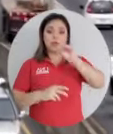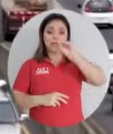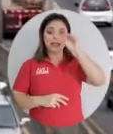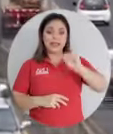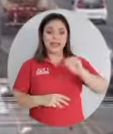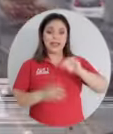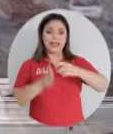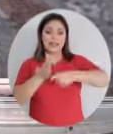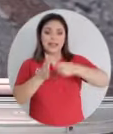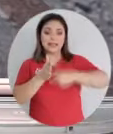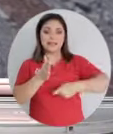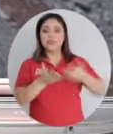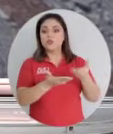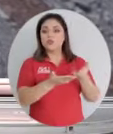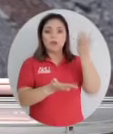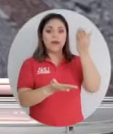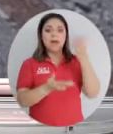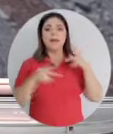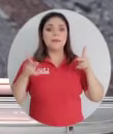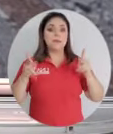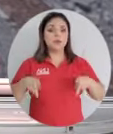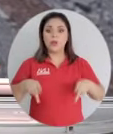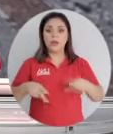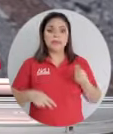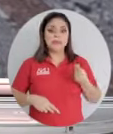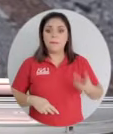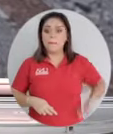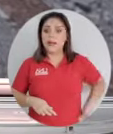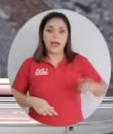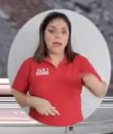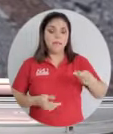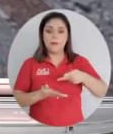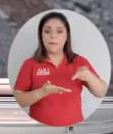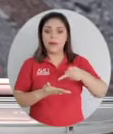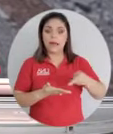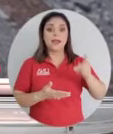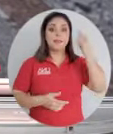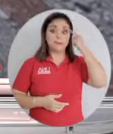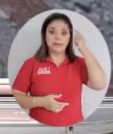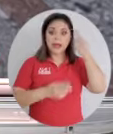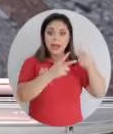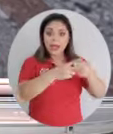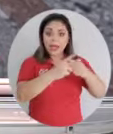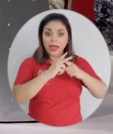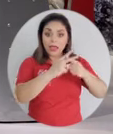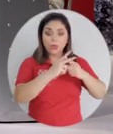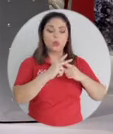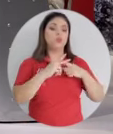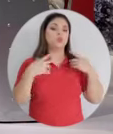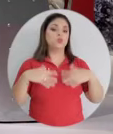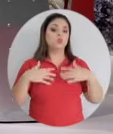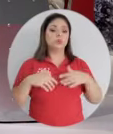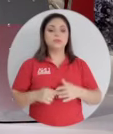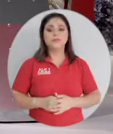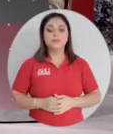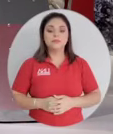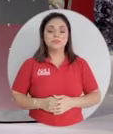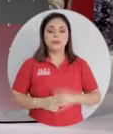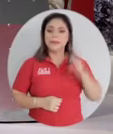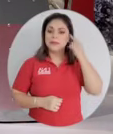gente empieza a asustarse también porque ya alguna gente no le da para pagar, ¿verdad?, su crédito. Hay que pensarlo muy bien ahora. Hay que pensarlo muy bien, el consumo